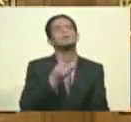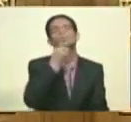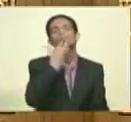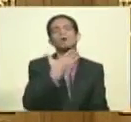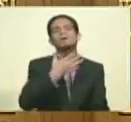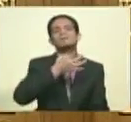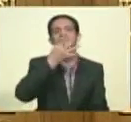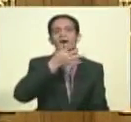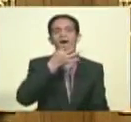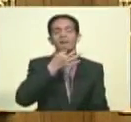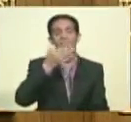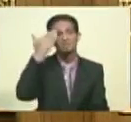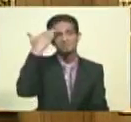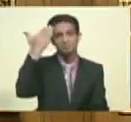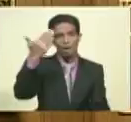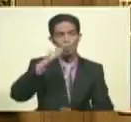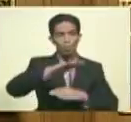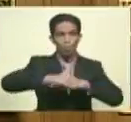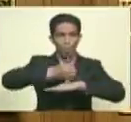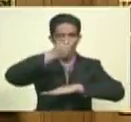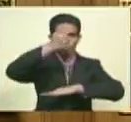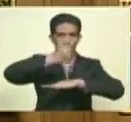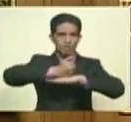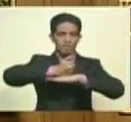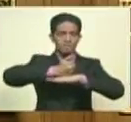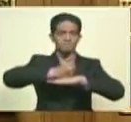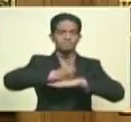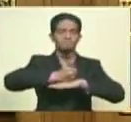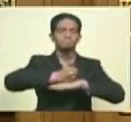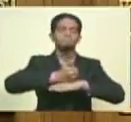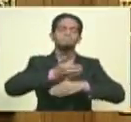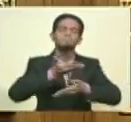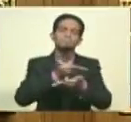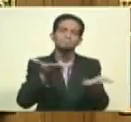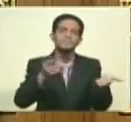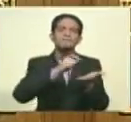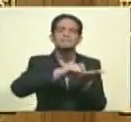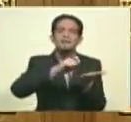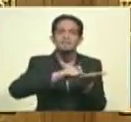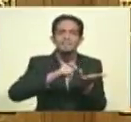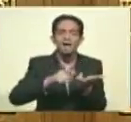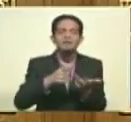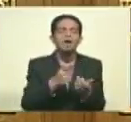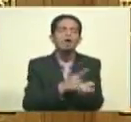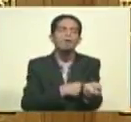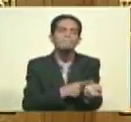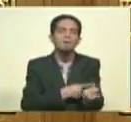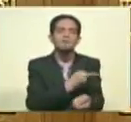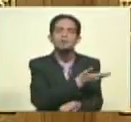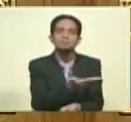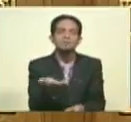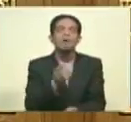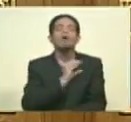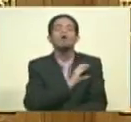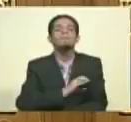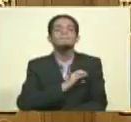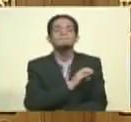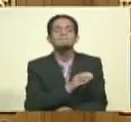Directiva, secretario, subsecretaria, compañeros, compañeras de los comités de víctimas, constituyentes,